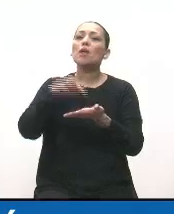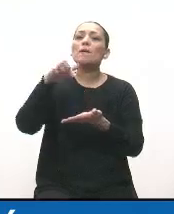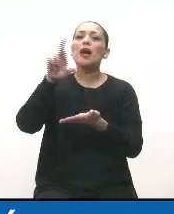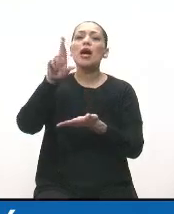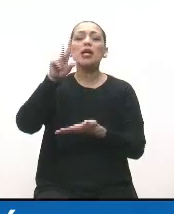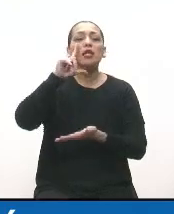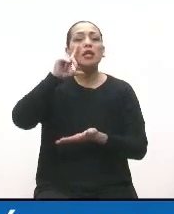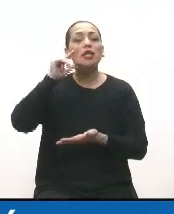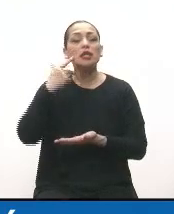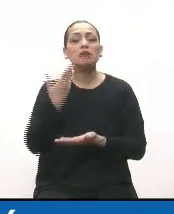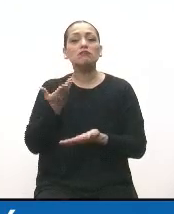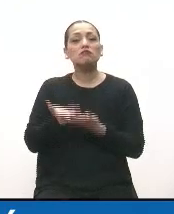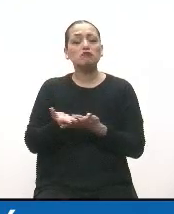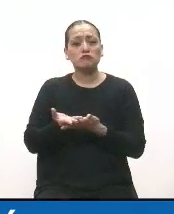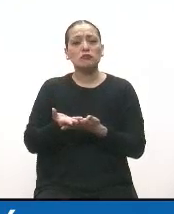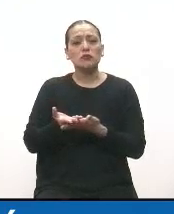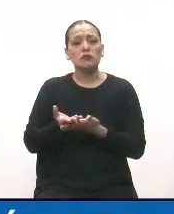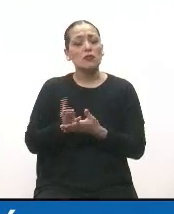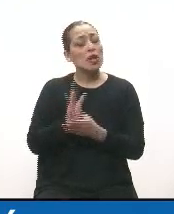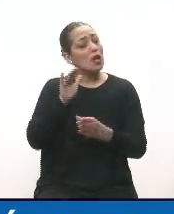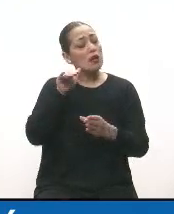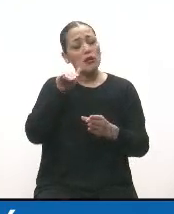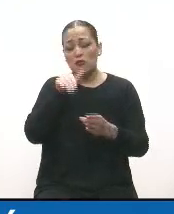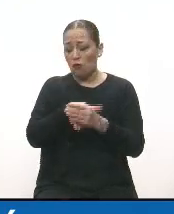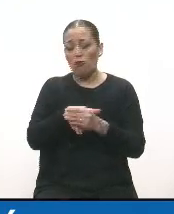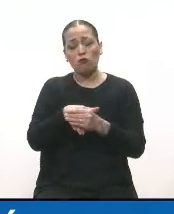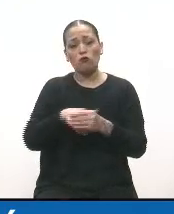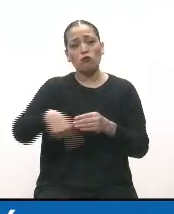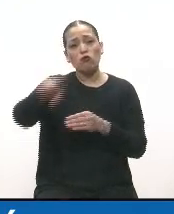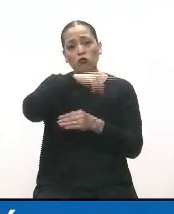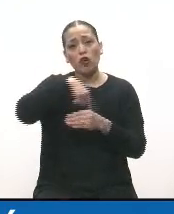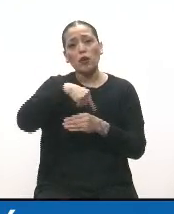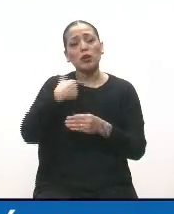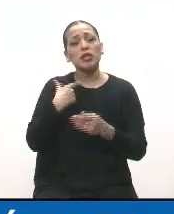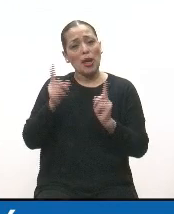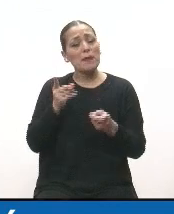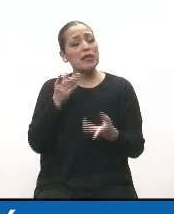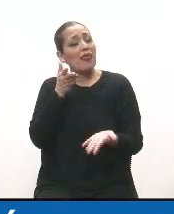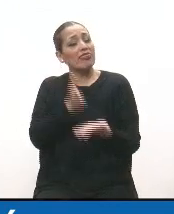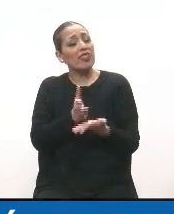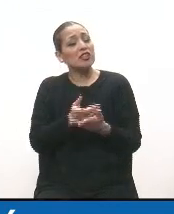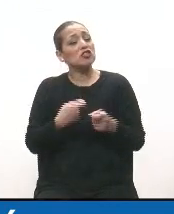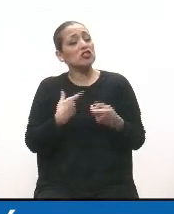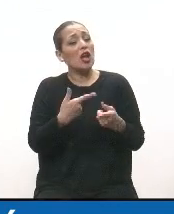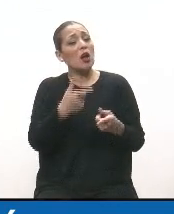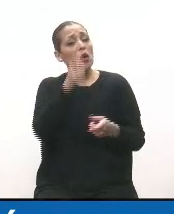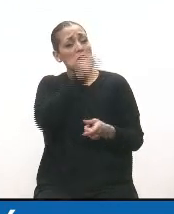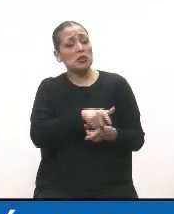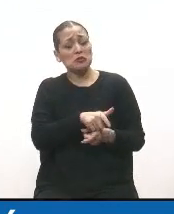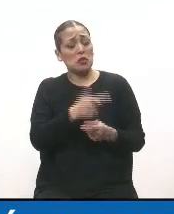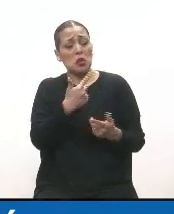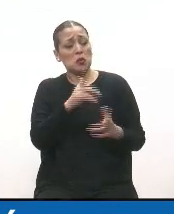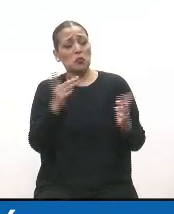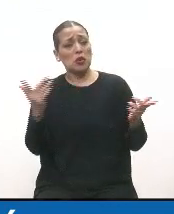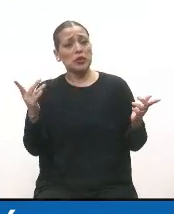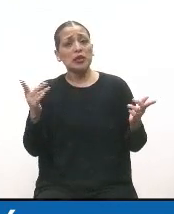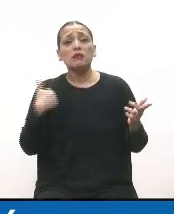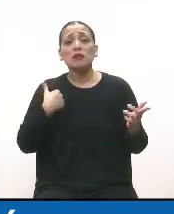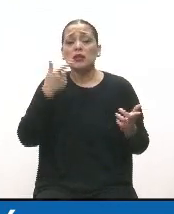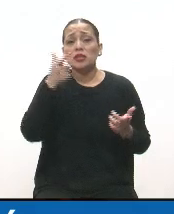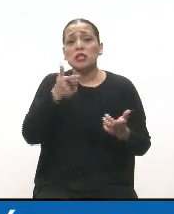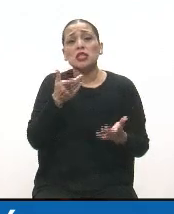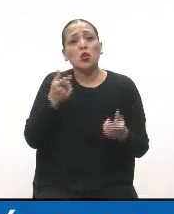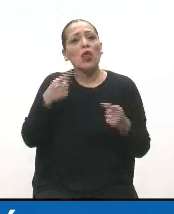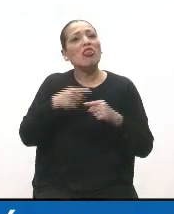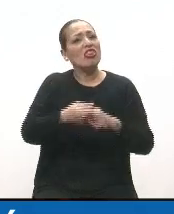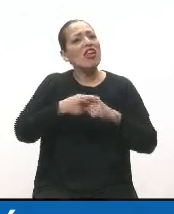De orden, pido que se vote, porque además le está dando derecho a alguien que no corresponde. Y lo que estamos pidiendo, precisamente, si hay un debate,